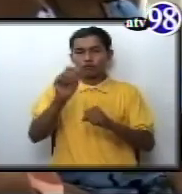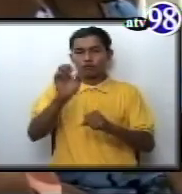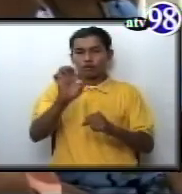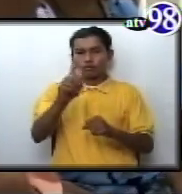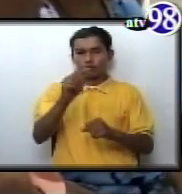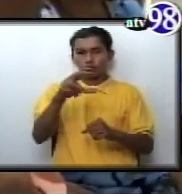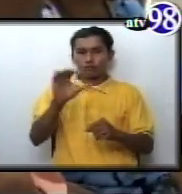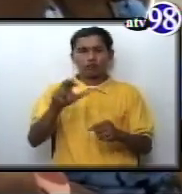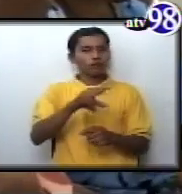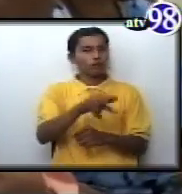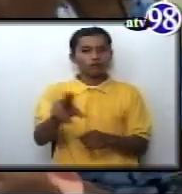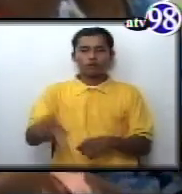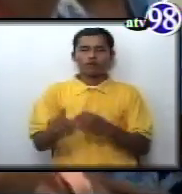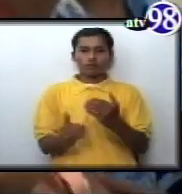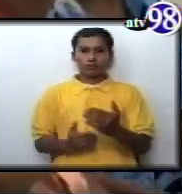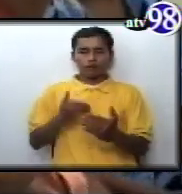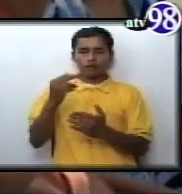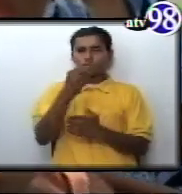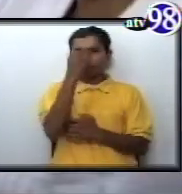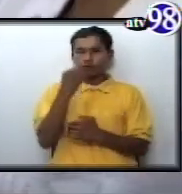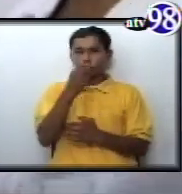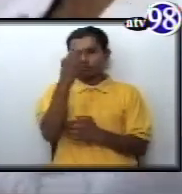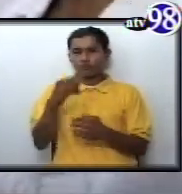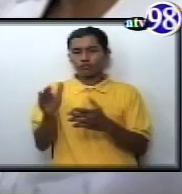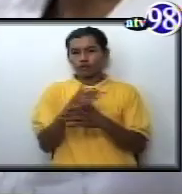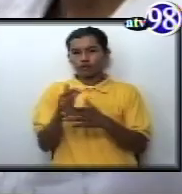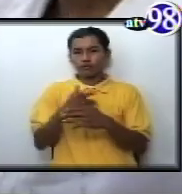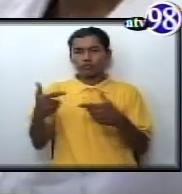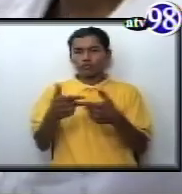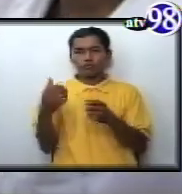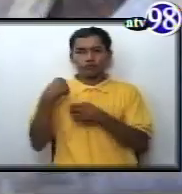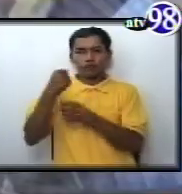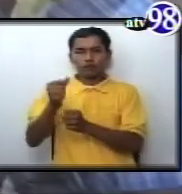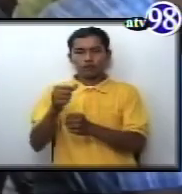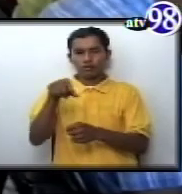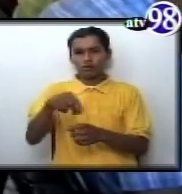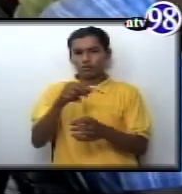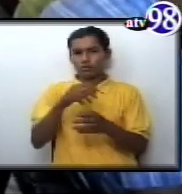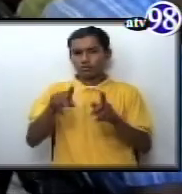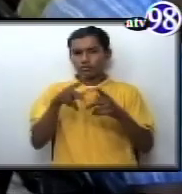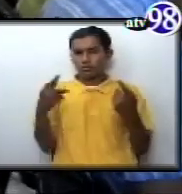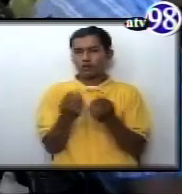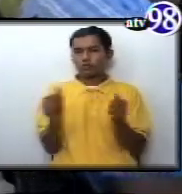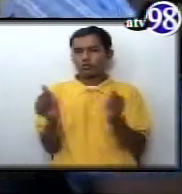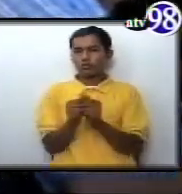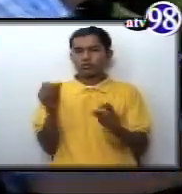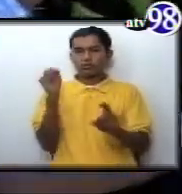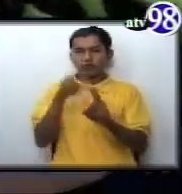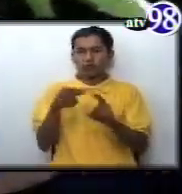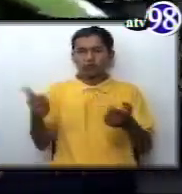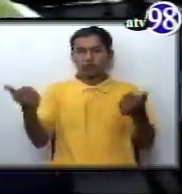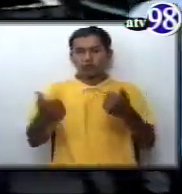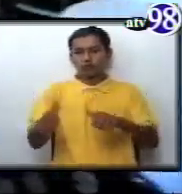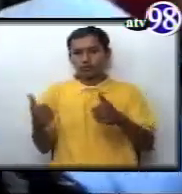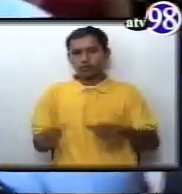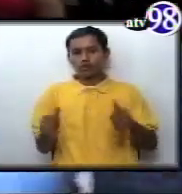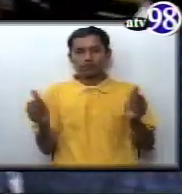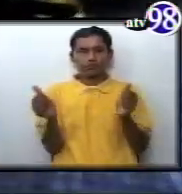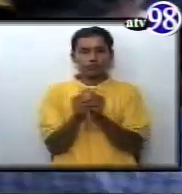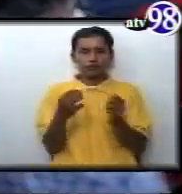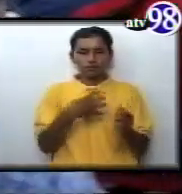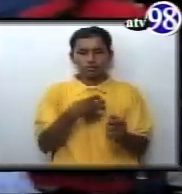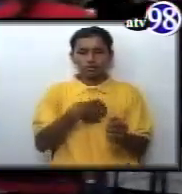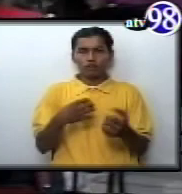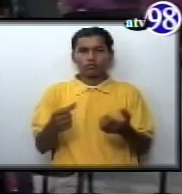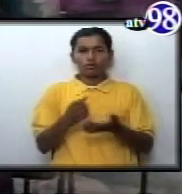Étnicos, misma que luego consultó a distintos líderes de estos pueblos con el fin de aprobar una ley consensuada con sus